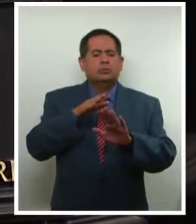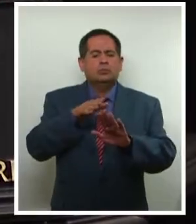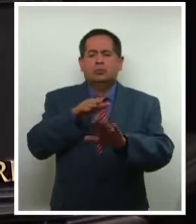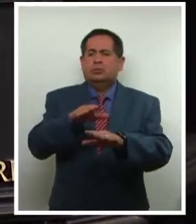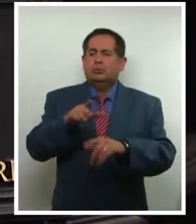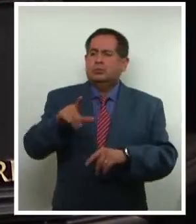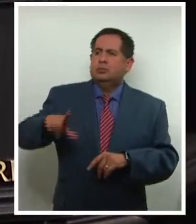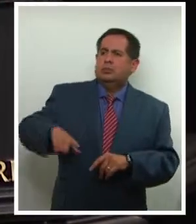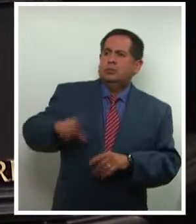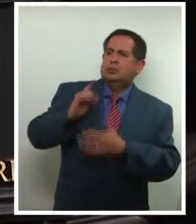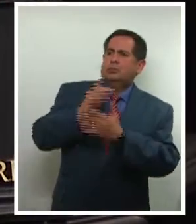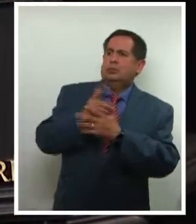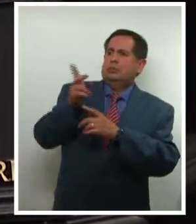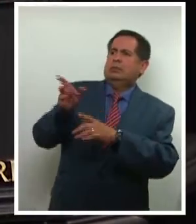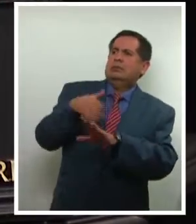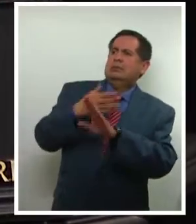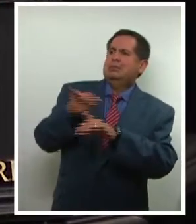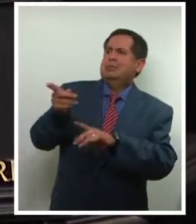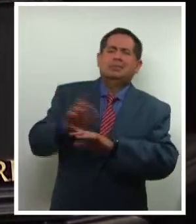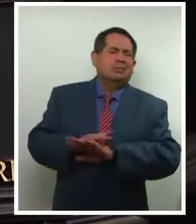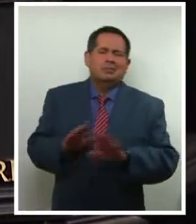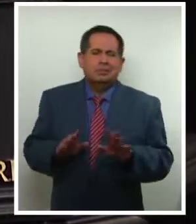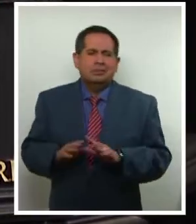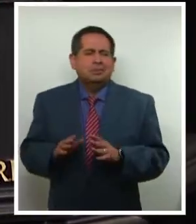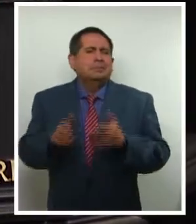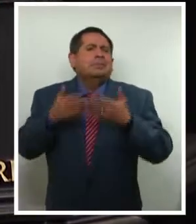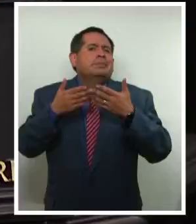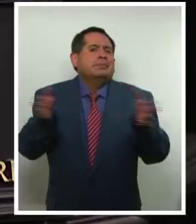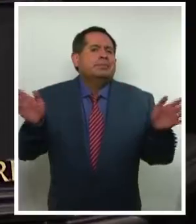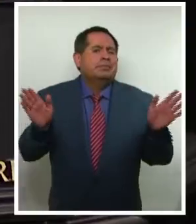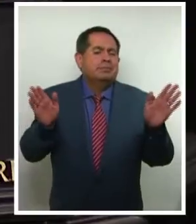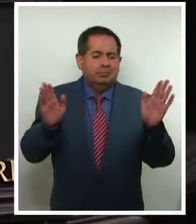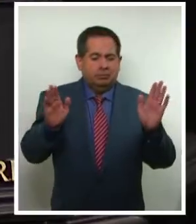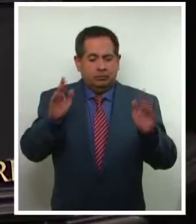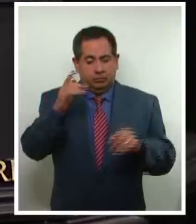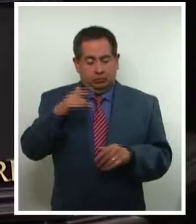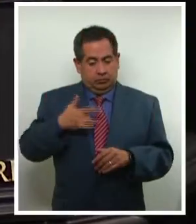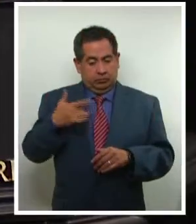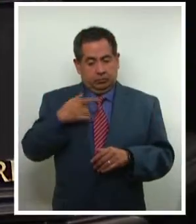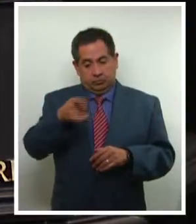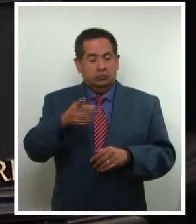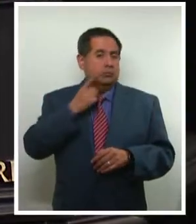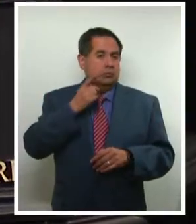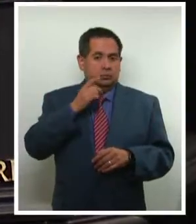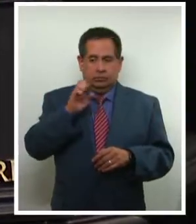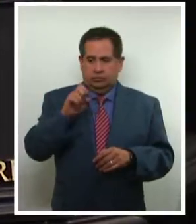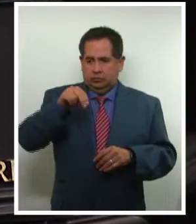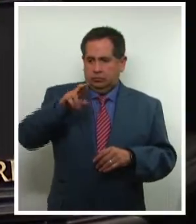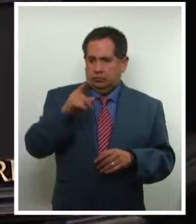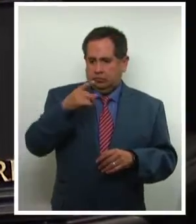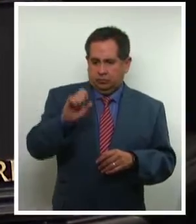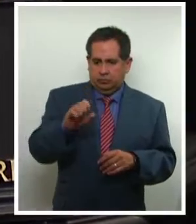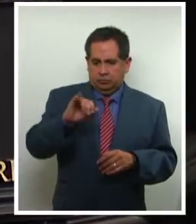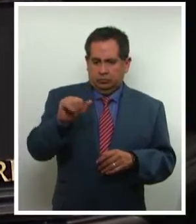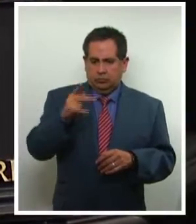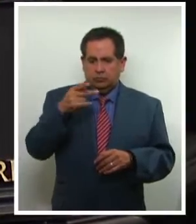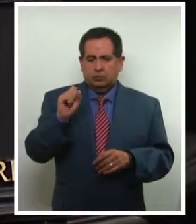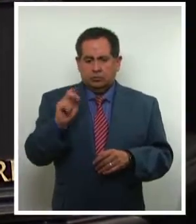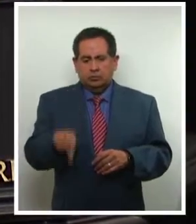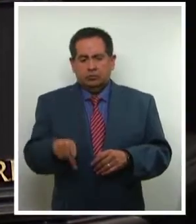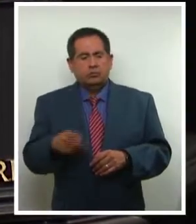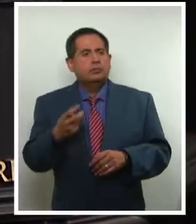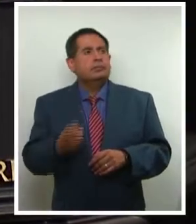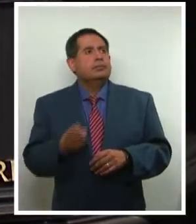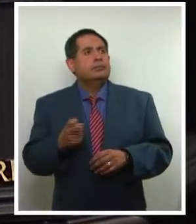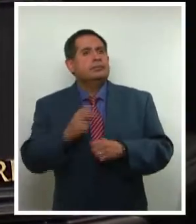régimen político concreto. Así entiendo la expresión del diputado Enrique Jackson. Este